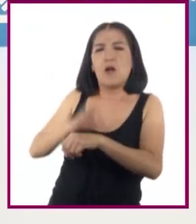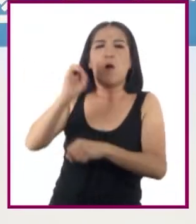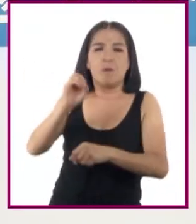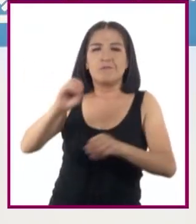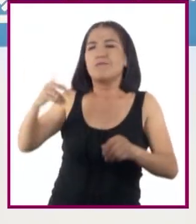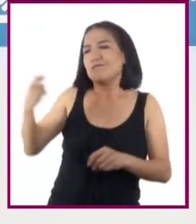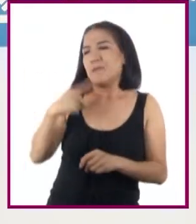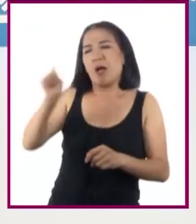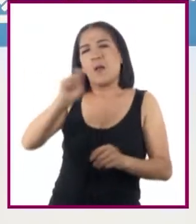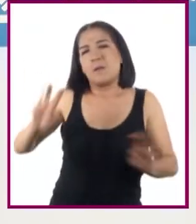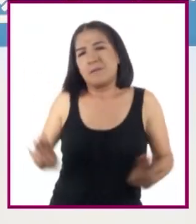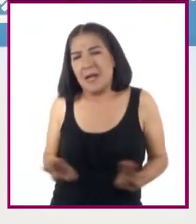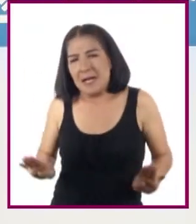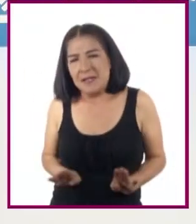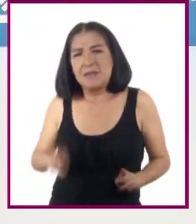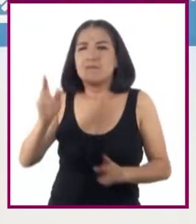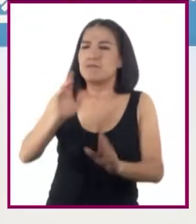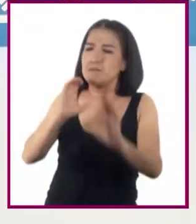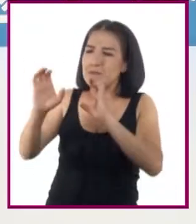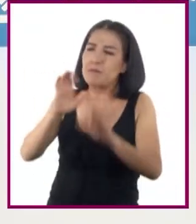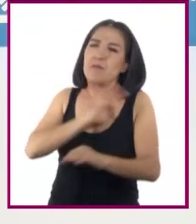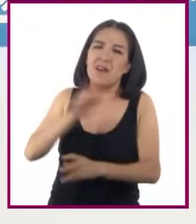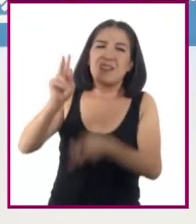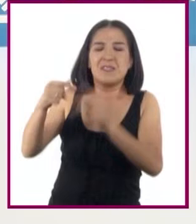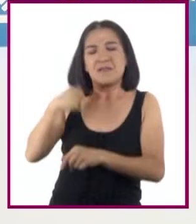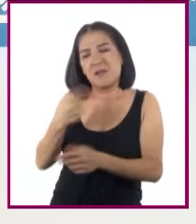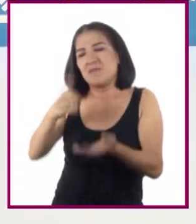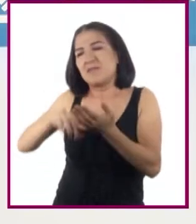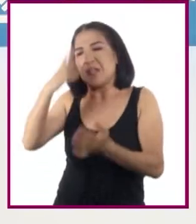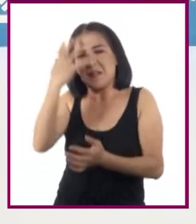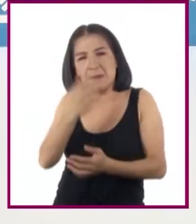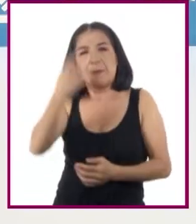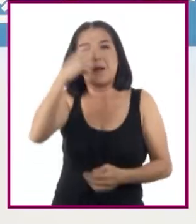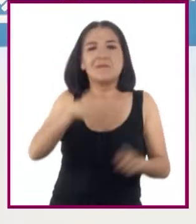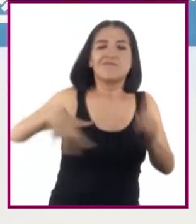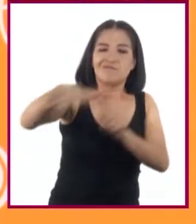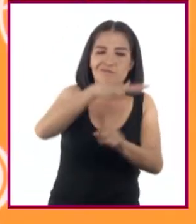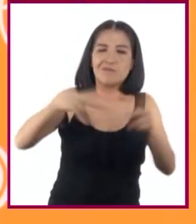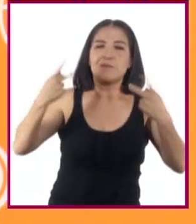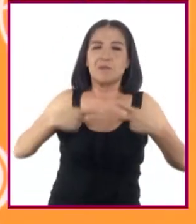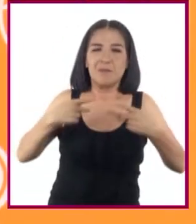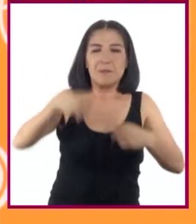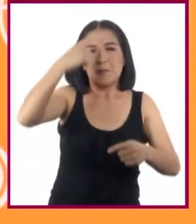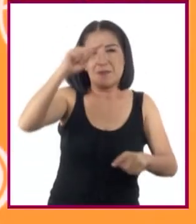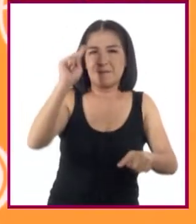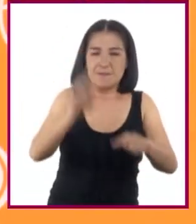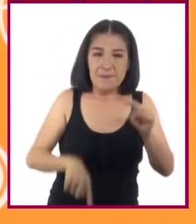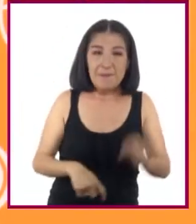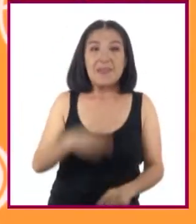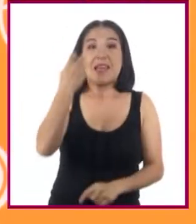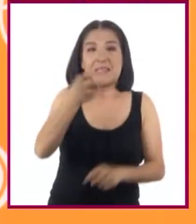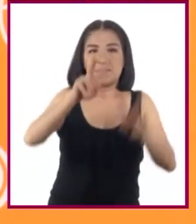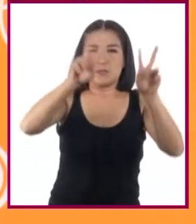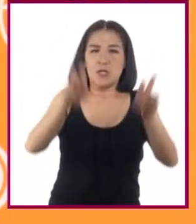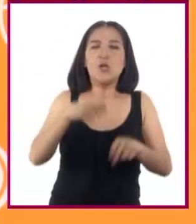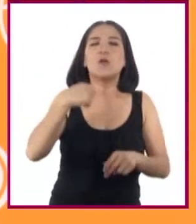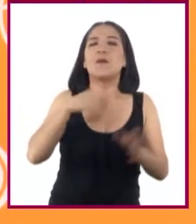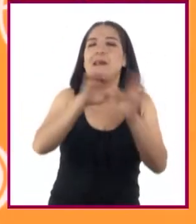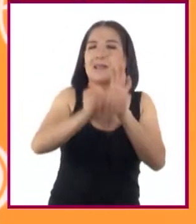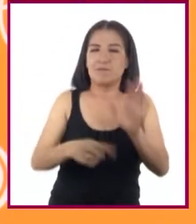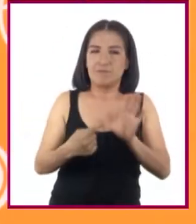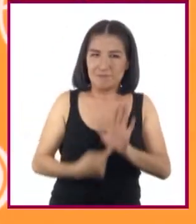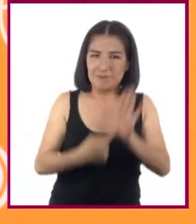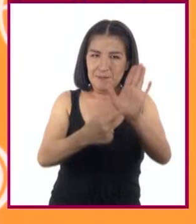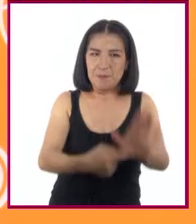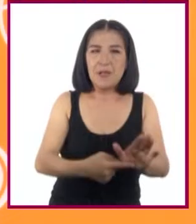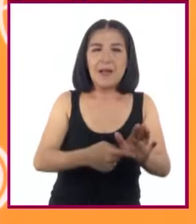o pareja. También hay que considerar los hábitos que se promueven en la sociedad. Sobre ese tema, tengo un ejemplo.